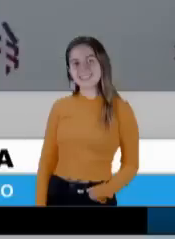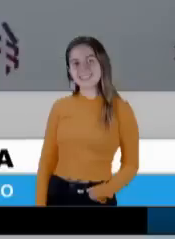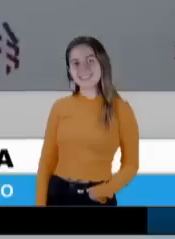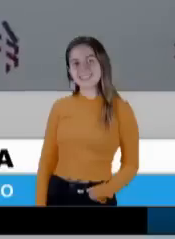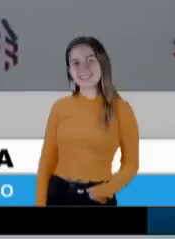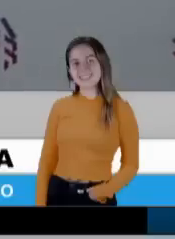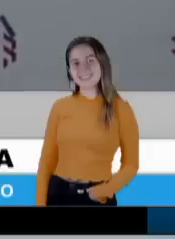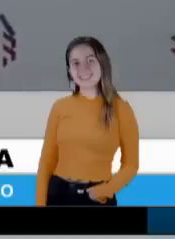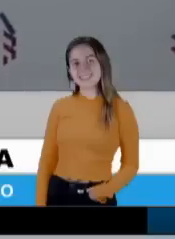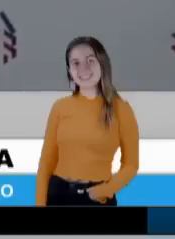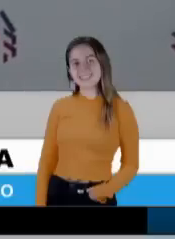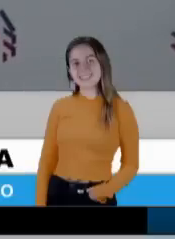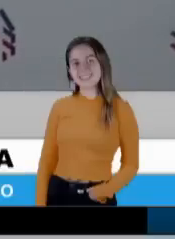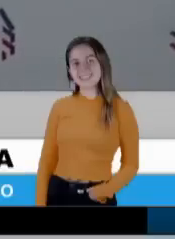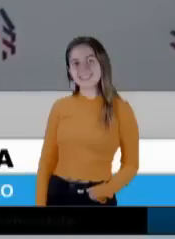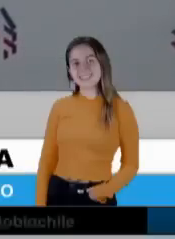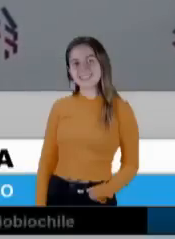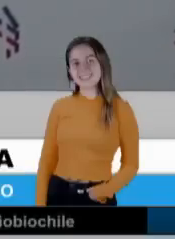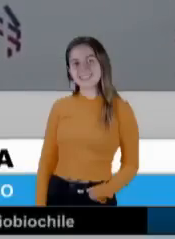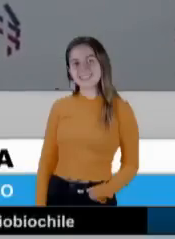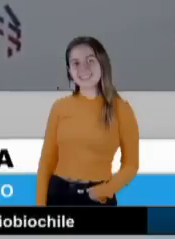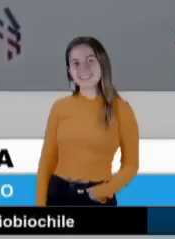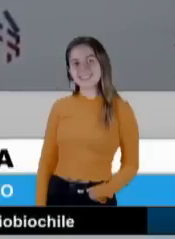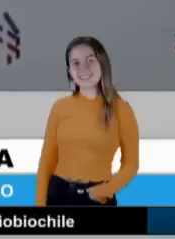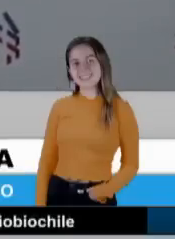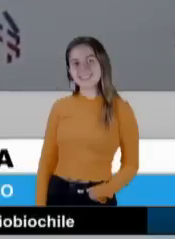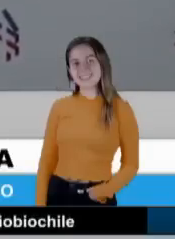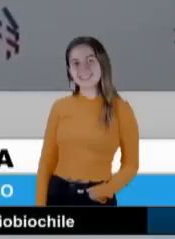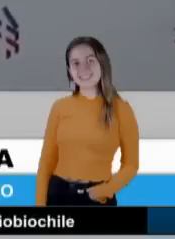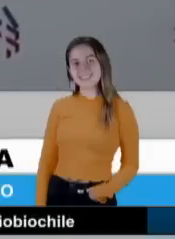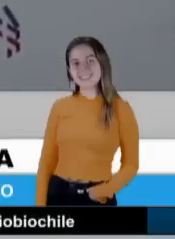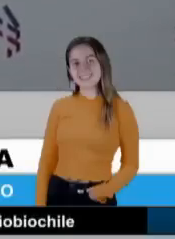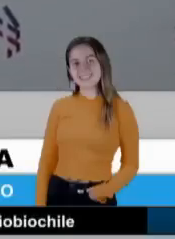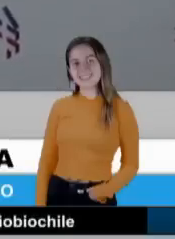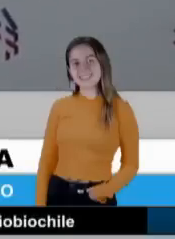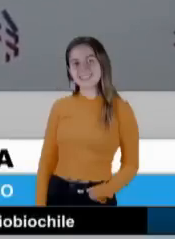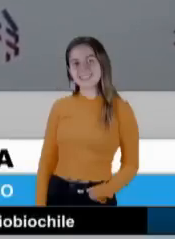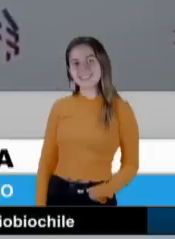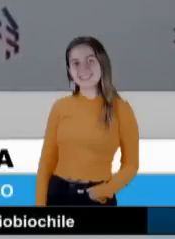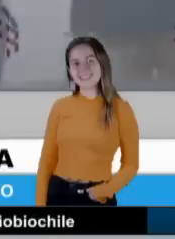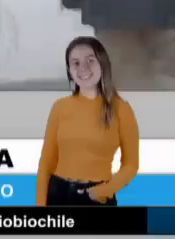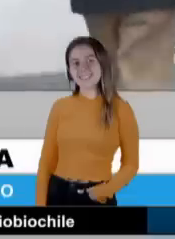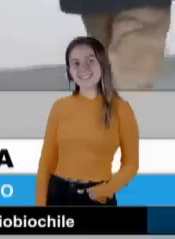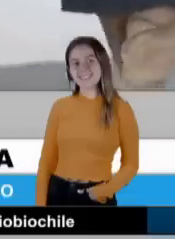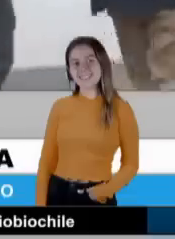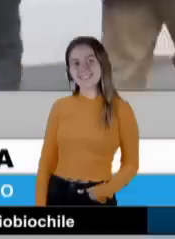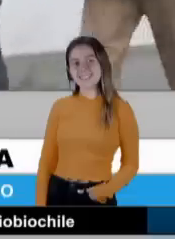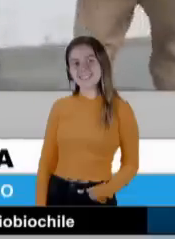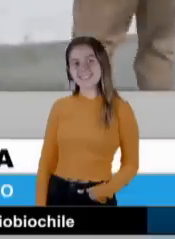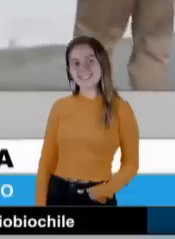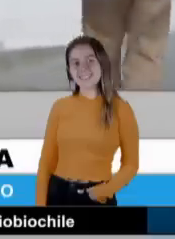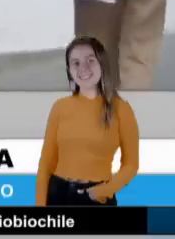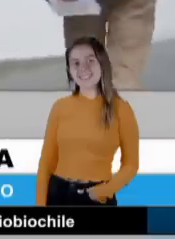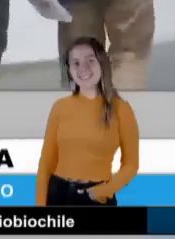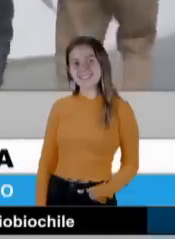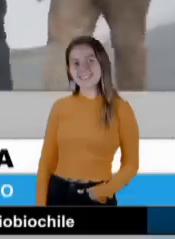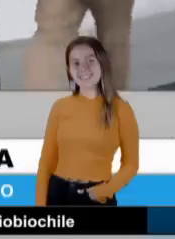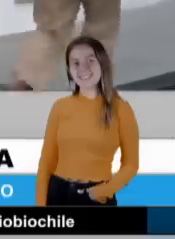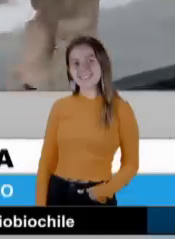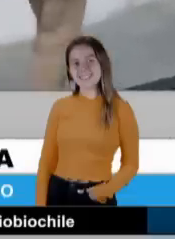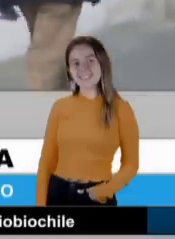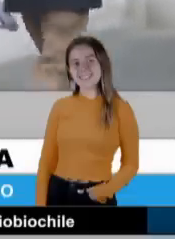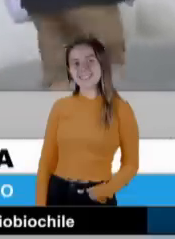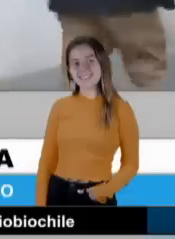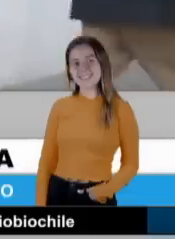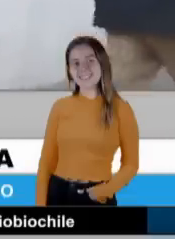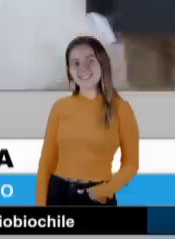partido, del PIN, ¿qué ha dicho? Ha dicho, tenemos que tomar una decisión para no seguir siendo irrelevante.